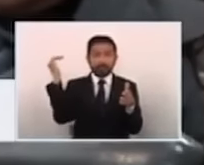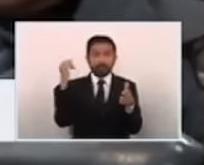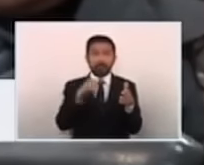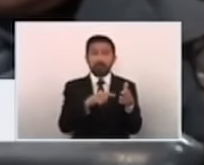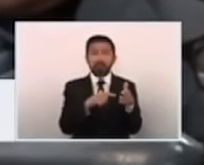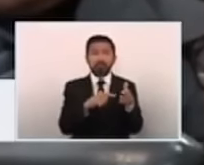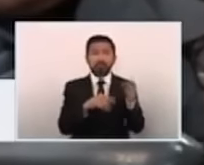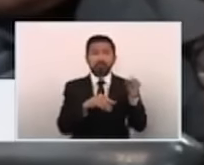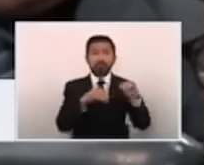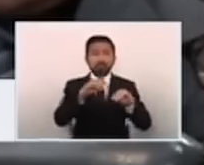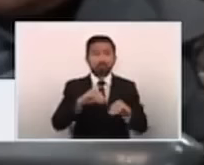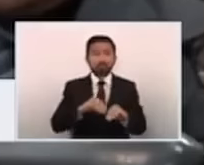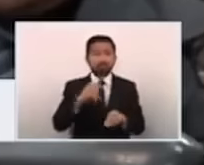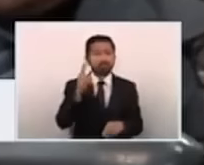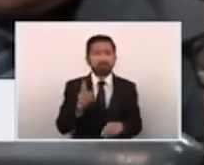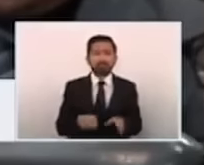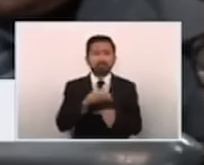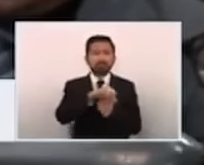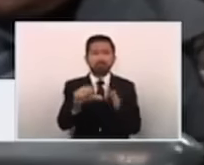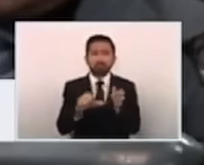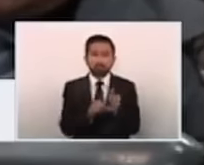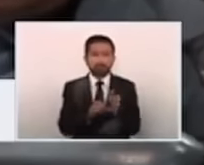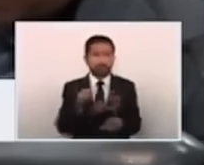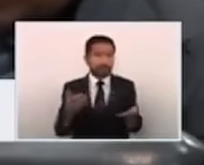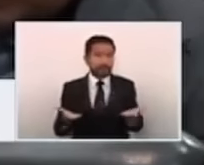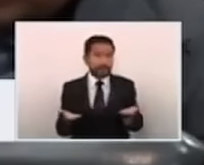se haga dentro de la misma Asamblea Legislativa.